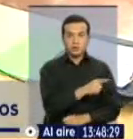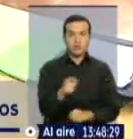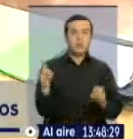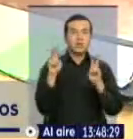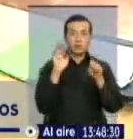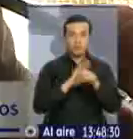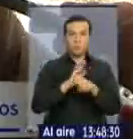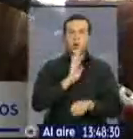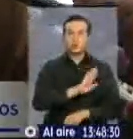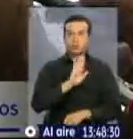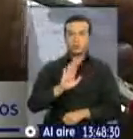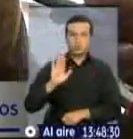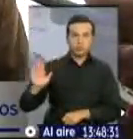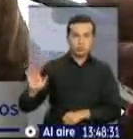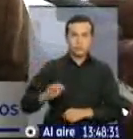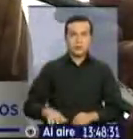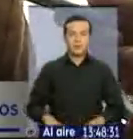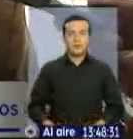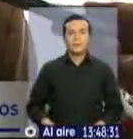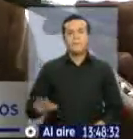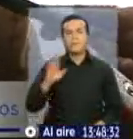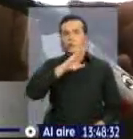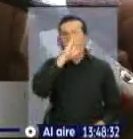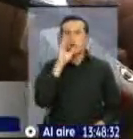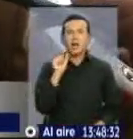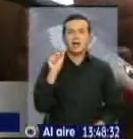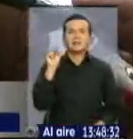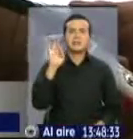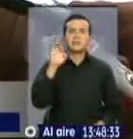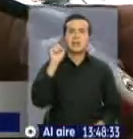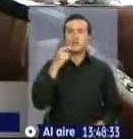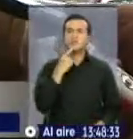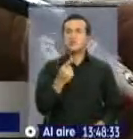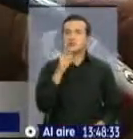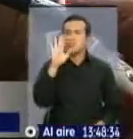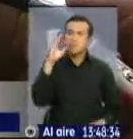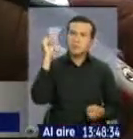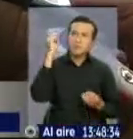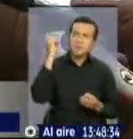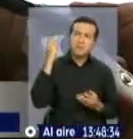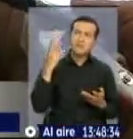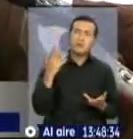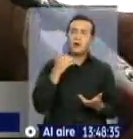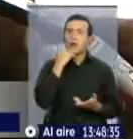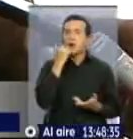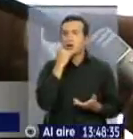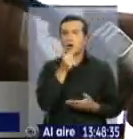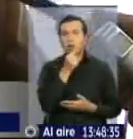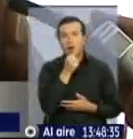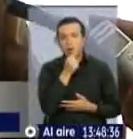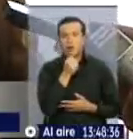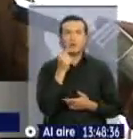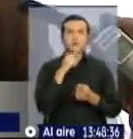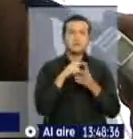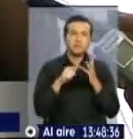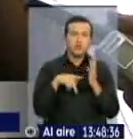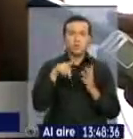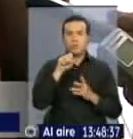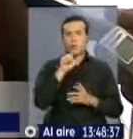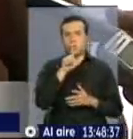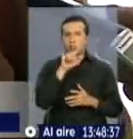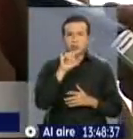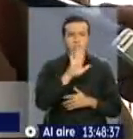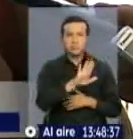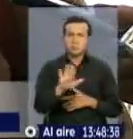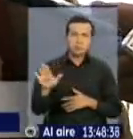calidad de autores. En ningún momento Santos ha dicho, ni en sus versiones, en las grabaciones que ha hecho con Poli y con el resto, en ningún